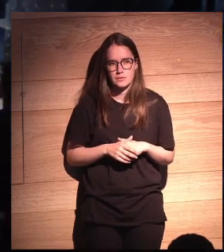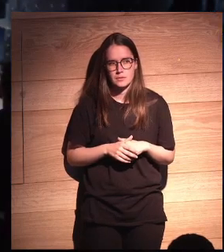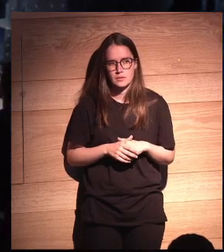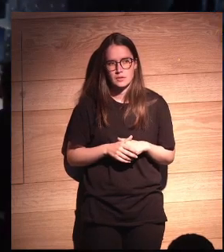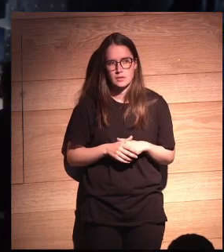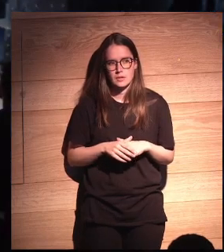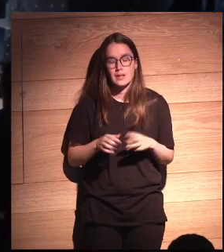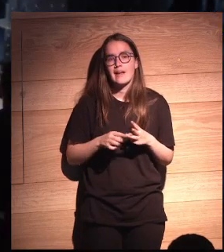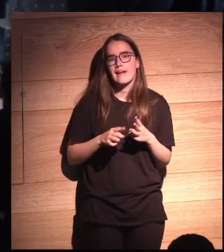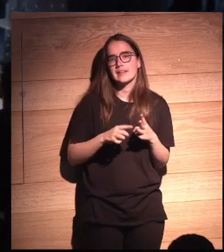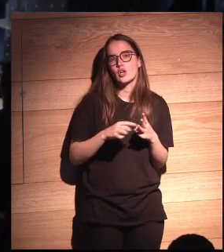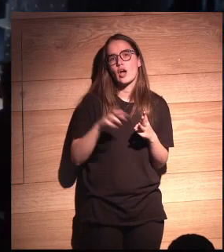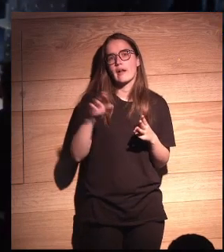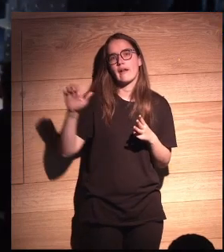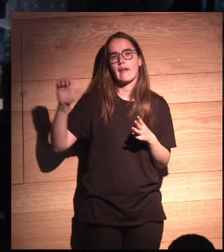Y ese es el reggae.